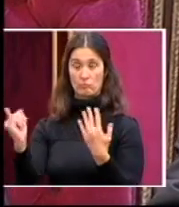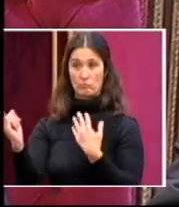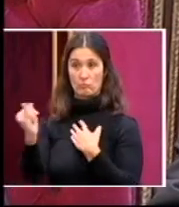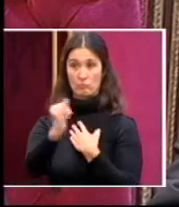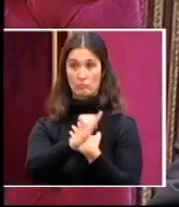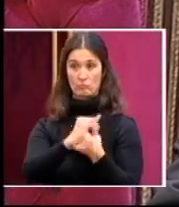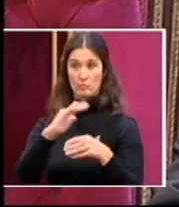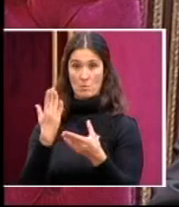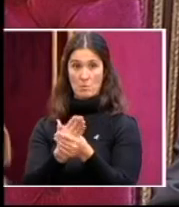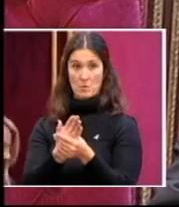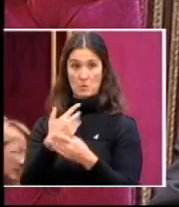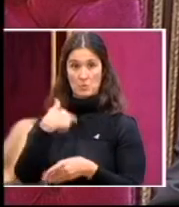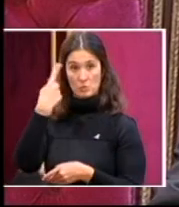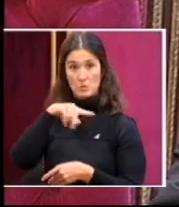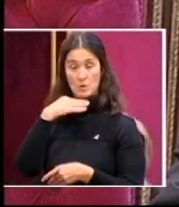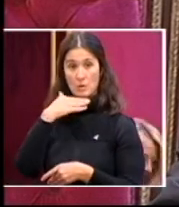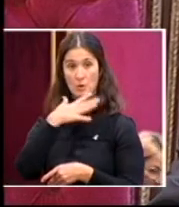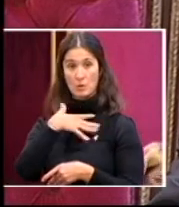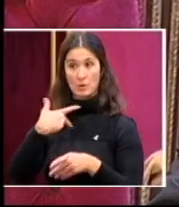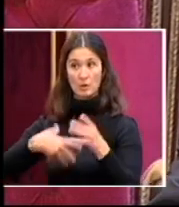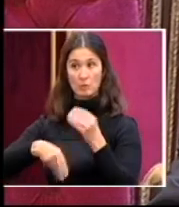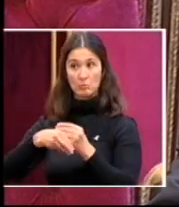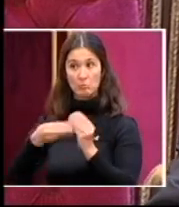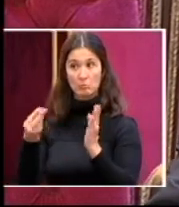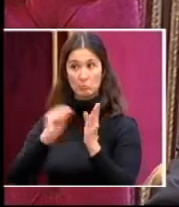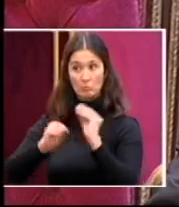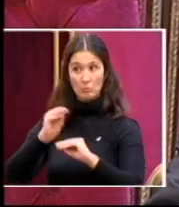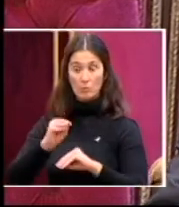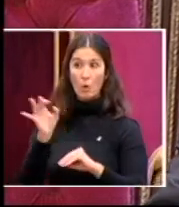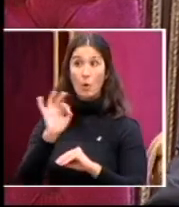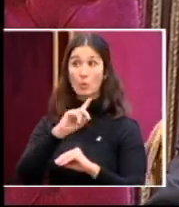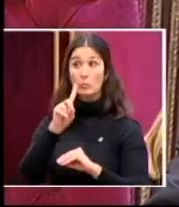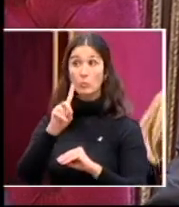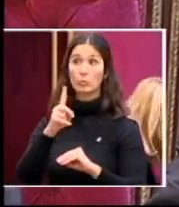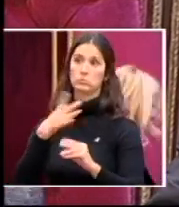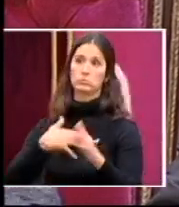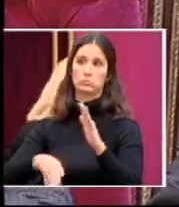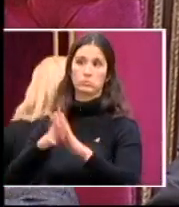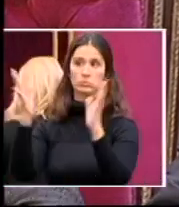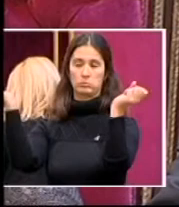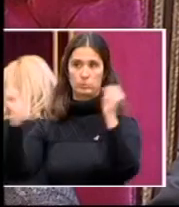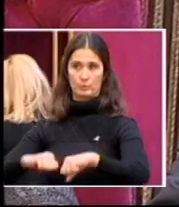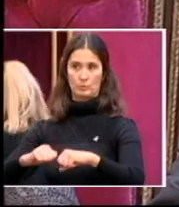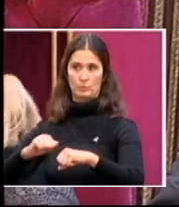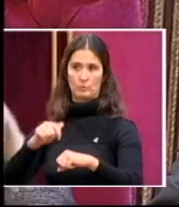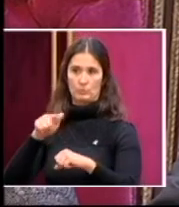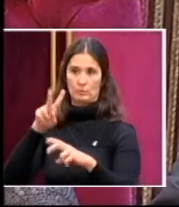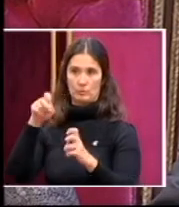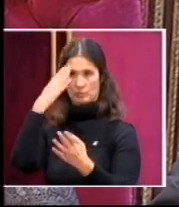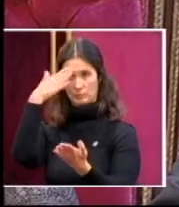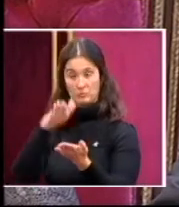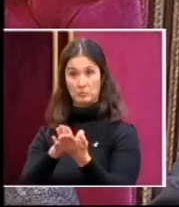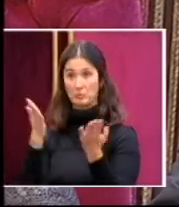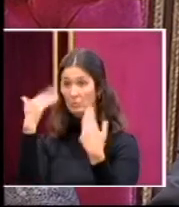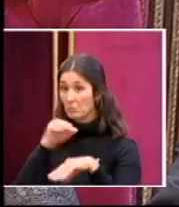ustedes en el expediente, no sé si hay alguna cuestión al respecto, y si no, daríamos por aprobada dicha acta. No hay